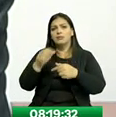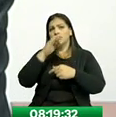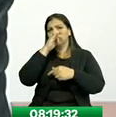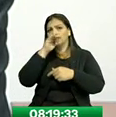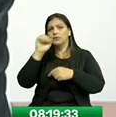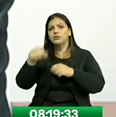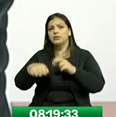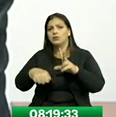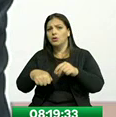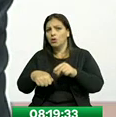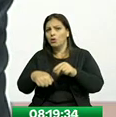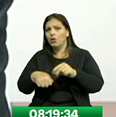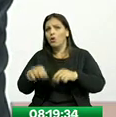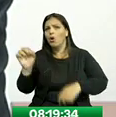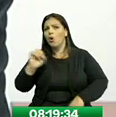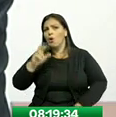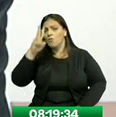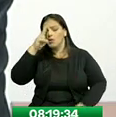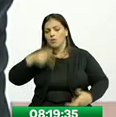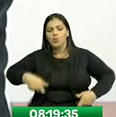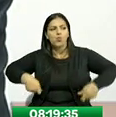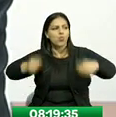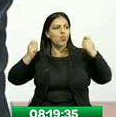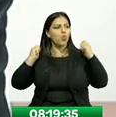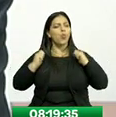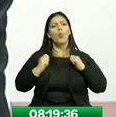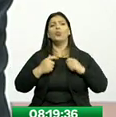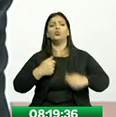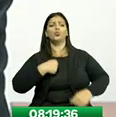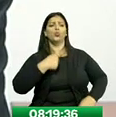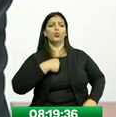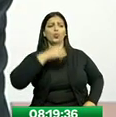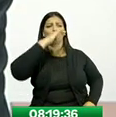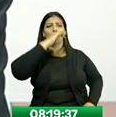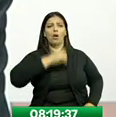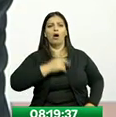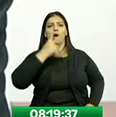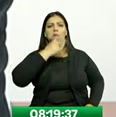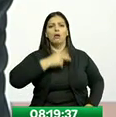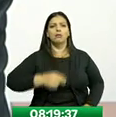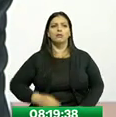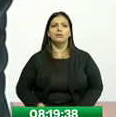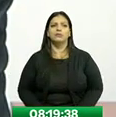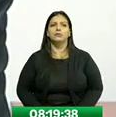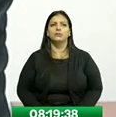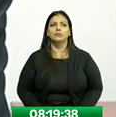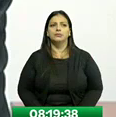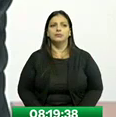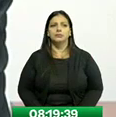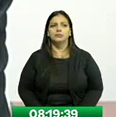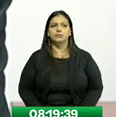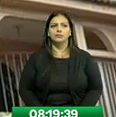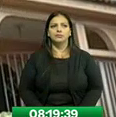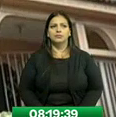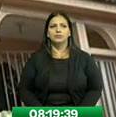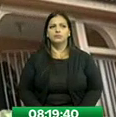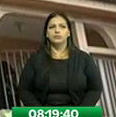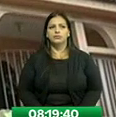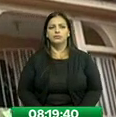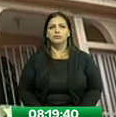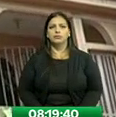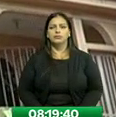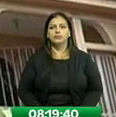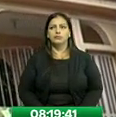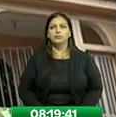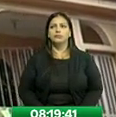simple y llanamente cargaba el chaleco de esta institución, como es la Comisión de Tránsito del Ecuador. Este caso ya